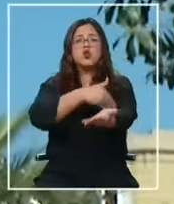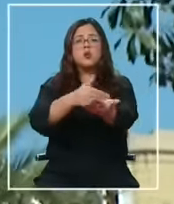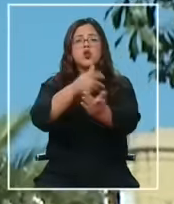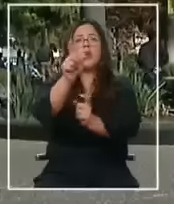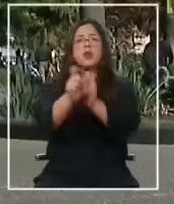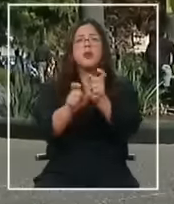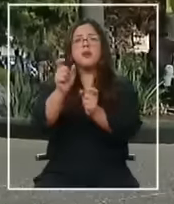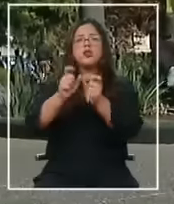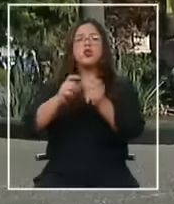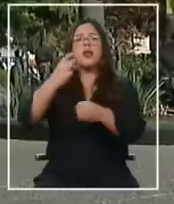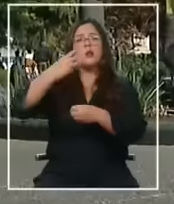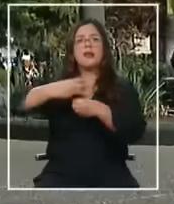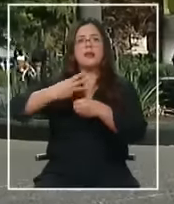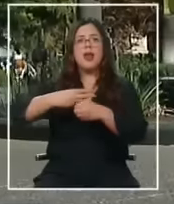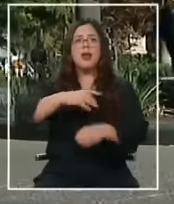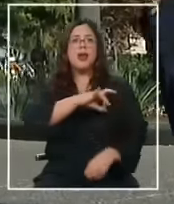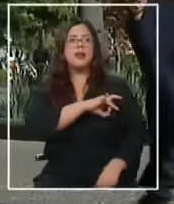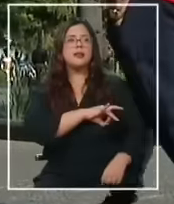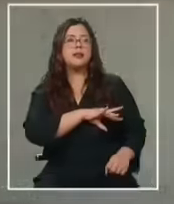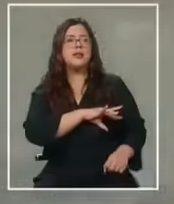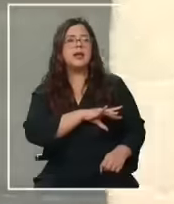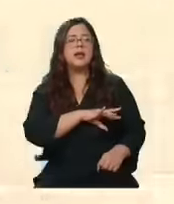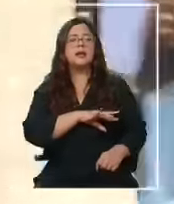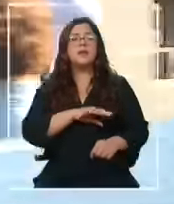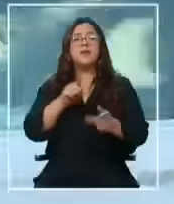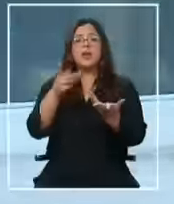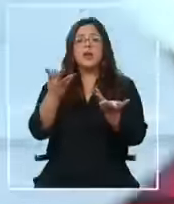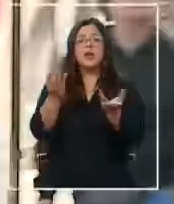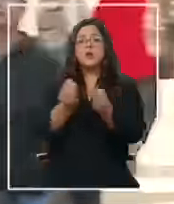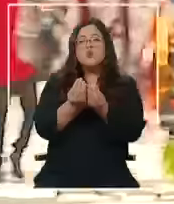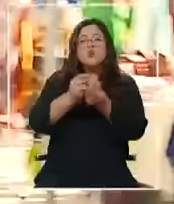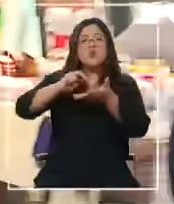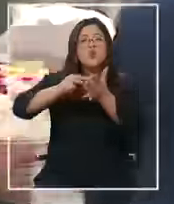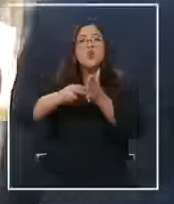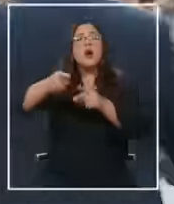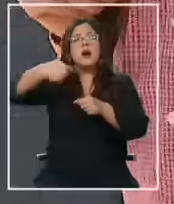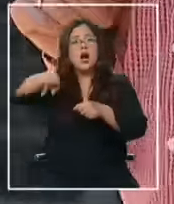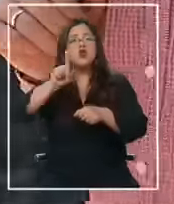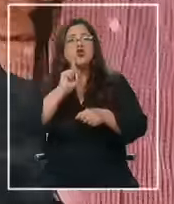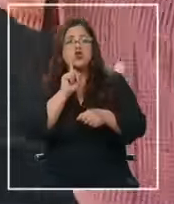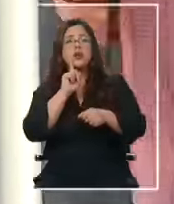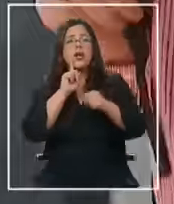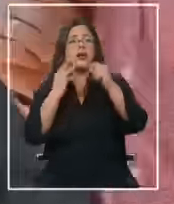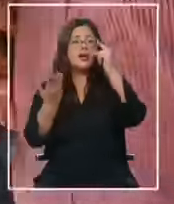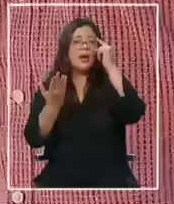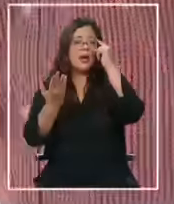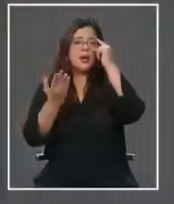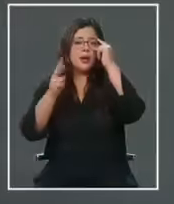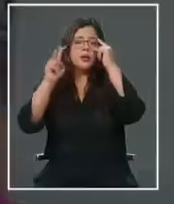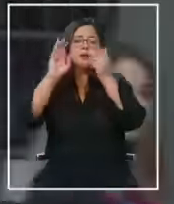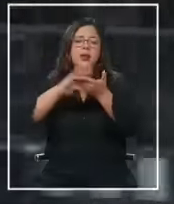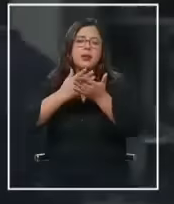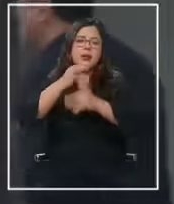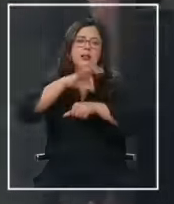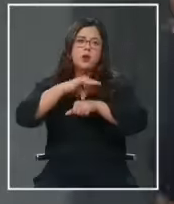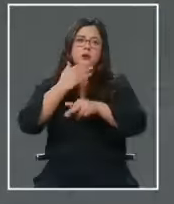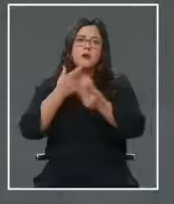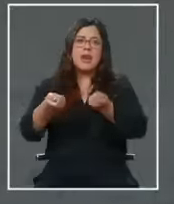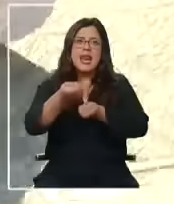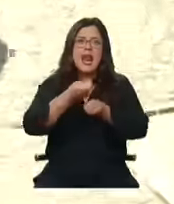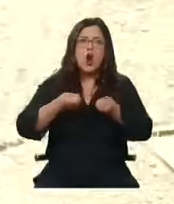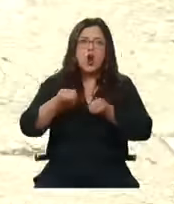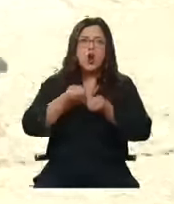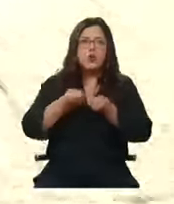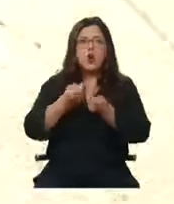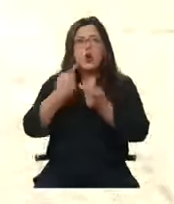de personas mayores en Chile. A los innumerables problemas que enfrentan a esa edad, tanto de salud como económicos,